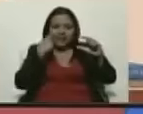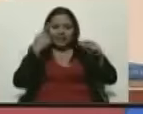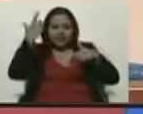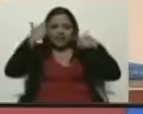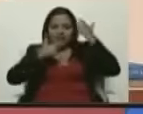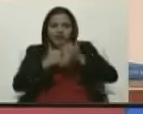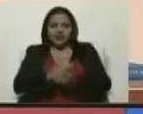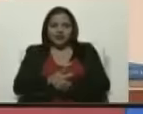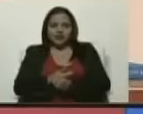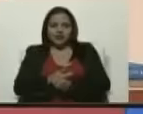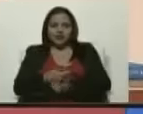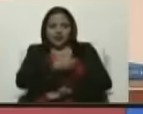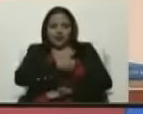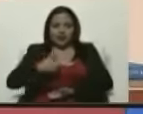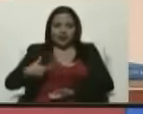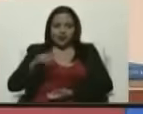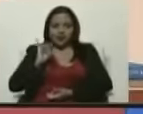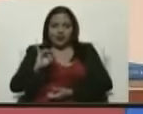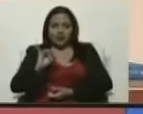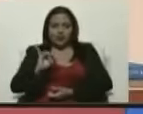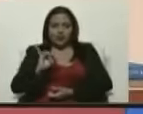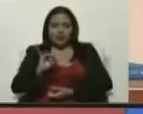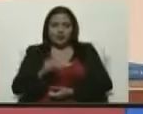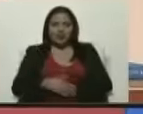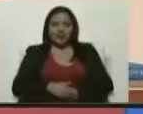aquí mismo es, ¿qué pasó?